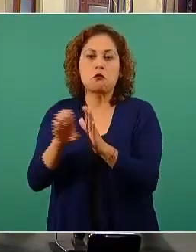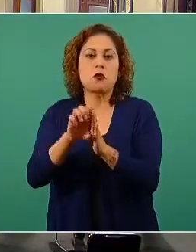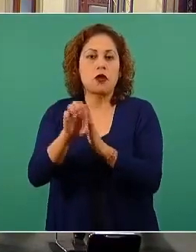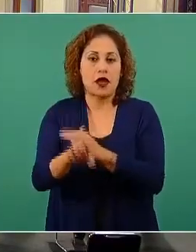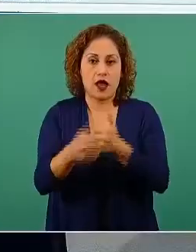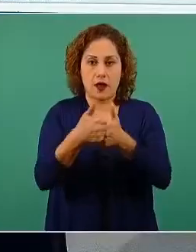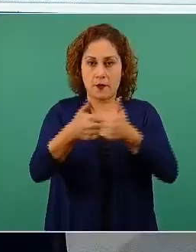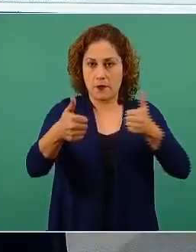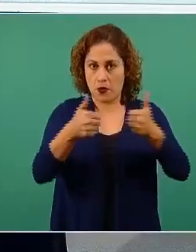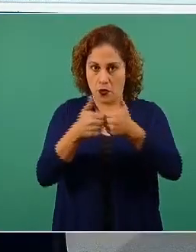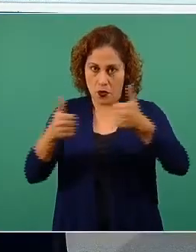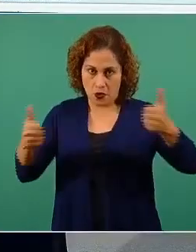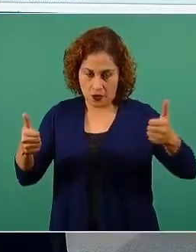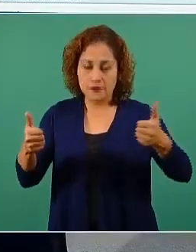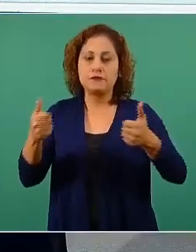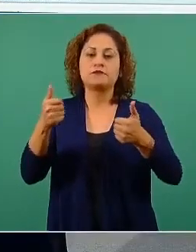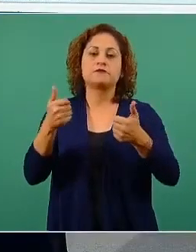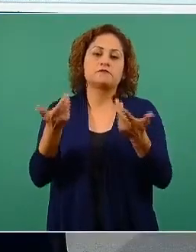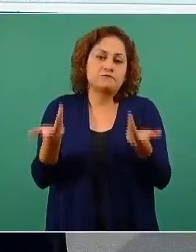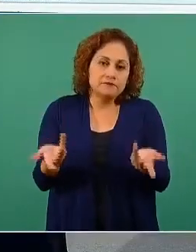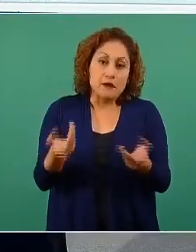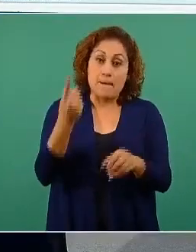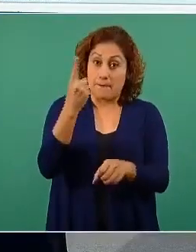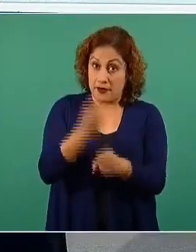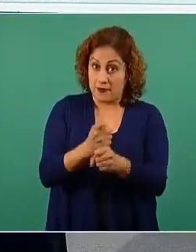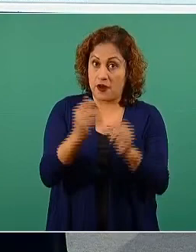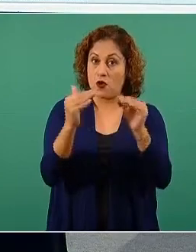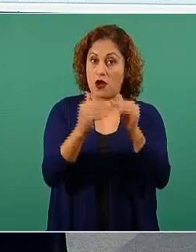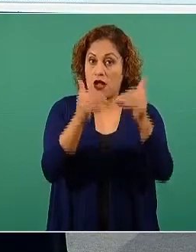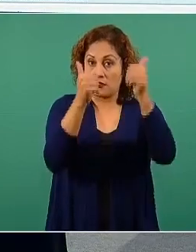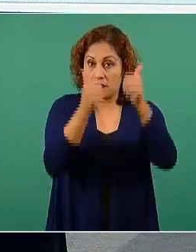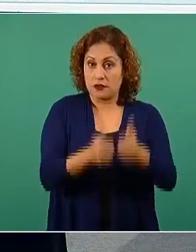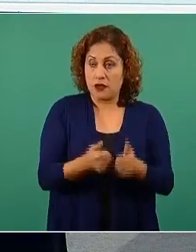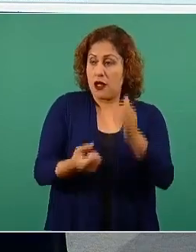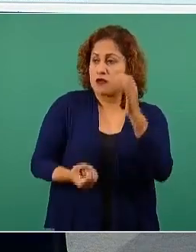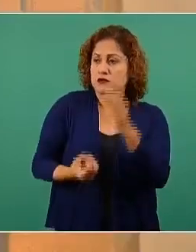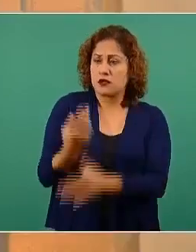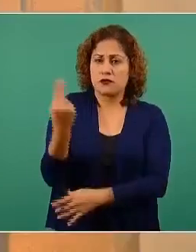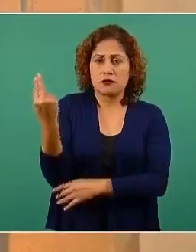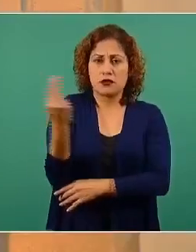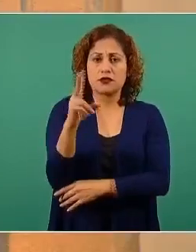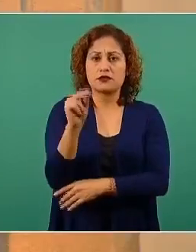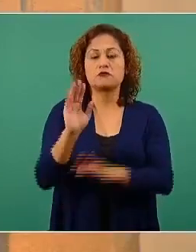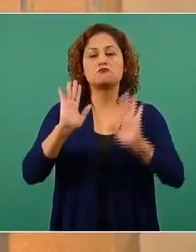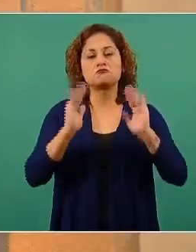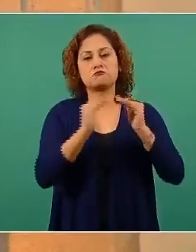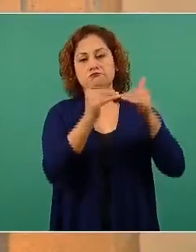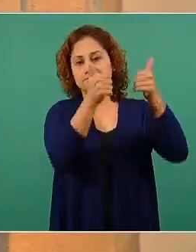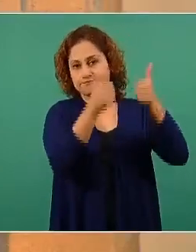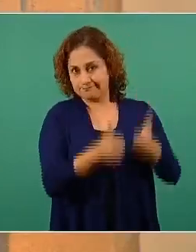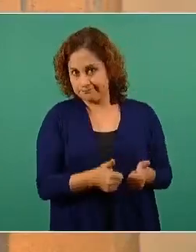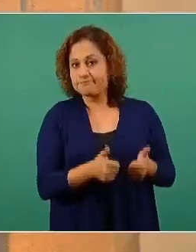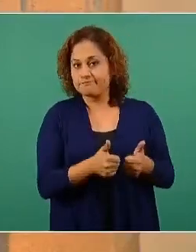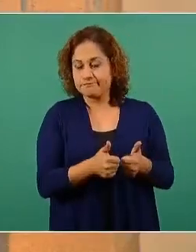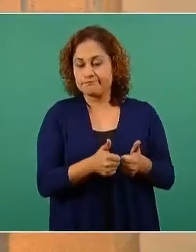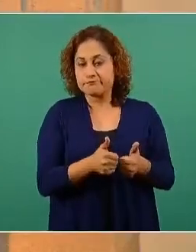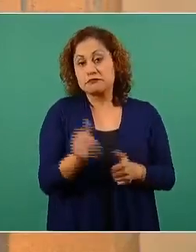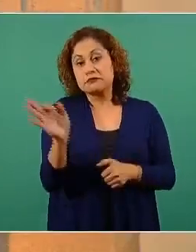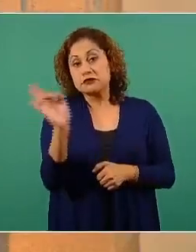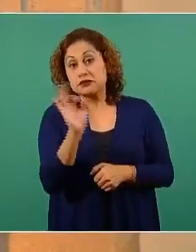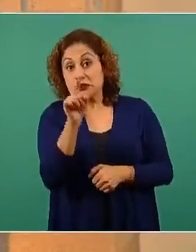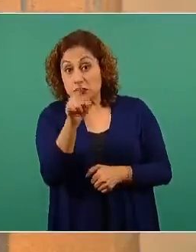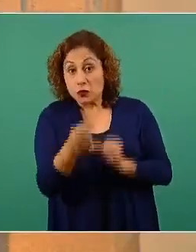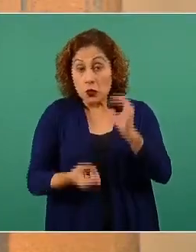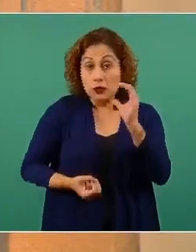distancia, que inicia con quedarnos en casa si no tenemos ninguna actividad esencial que llevar a cabo. Si vamos a realizar esta